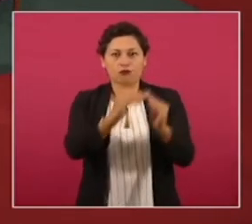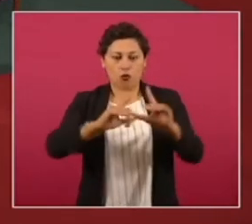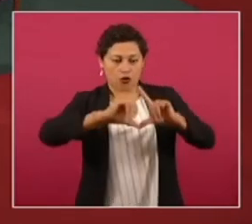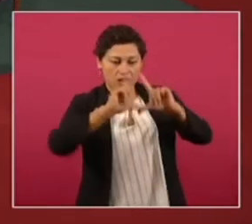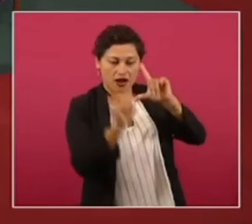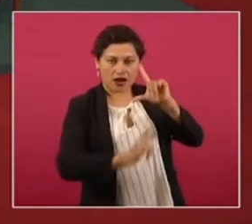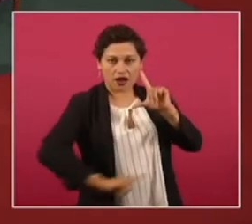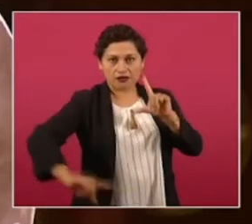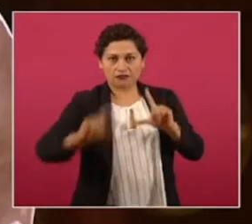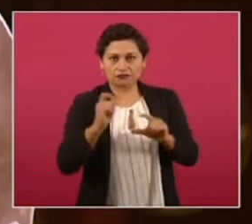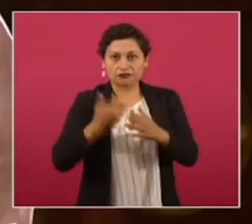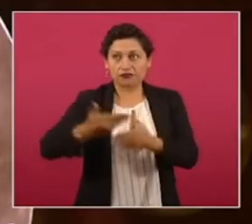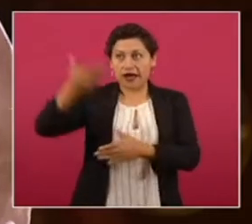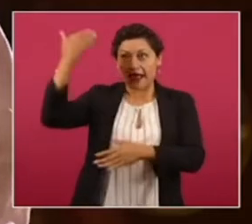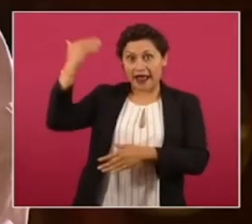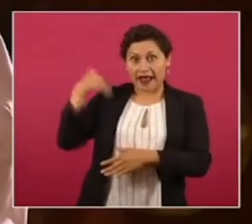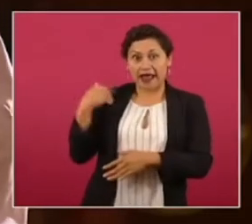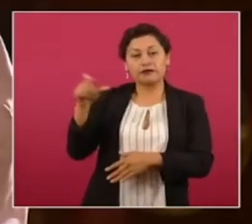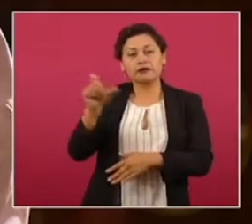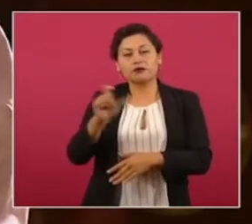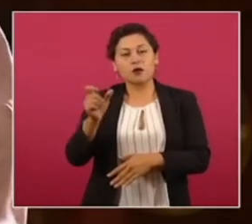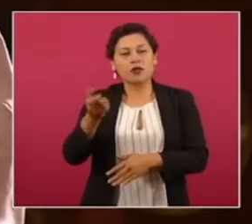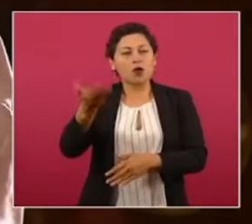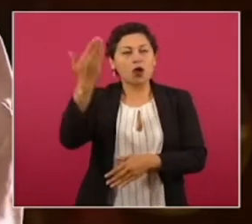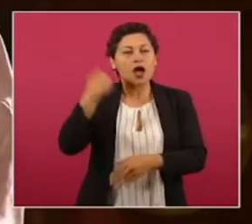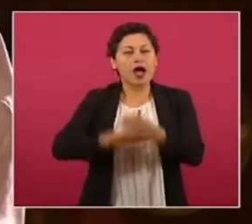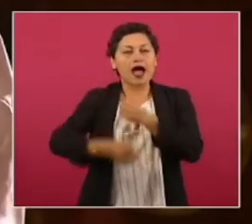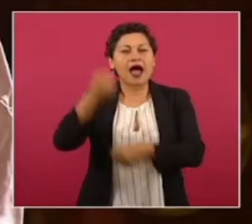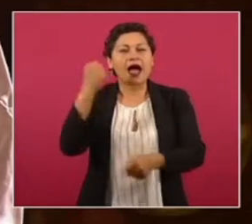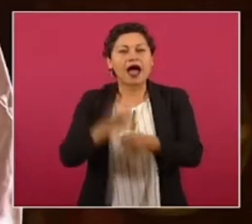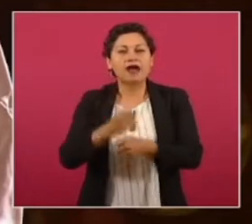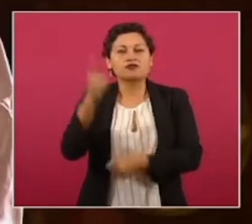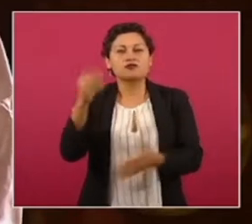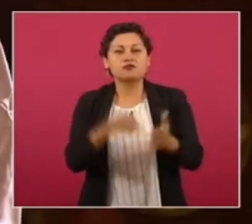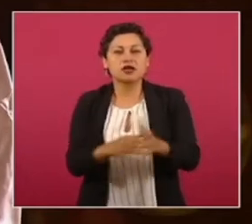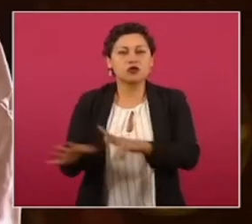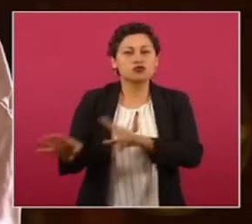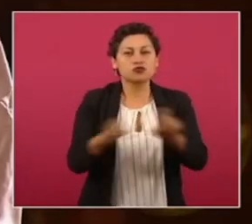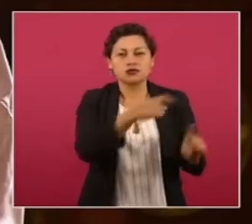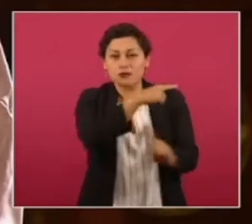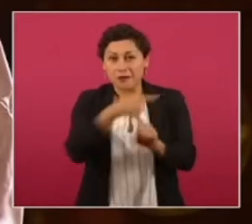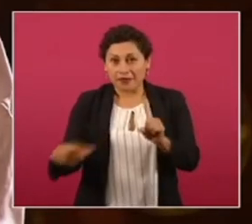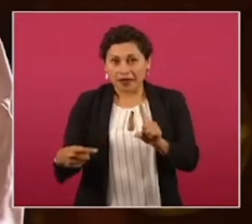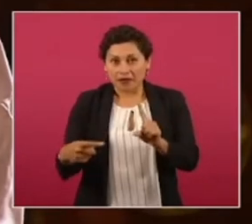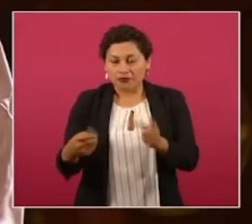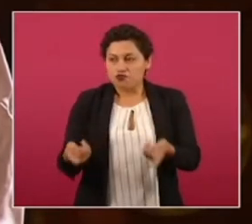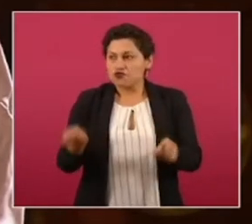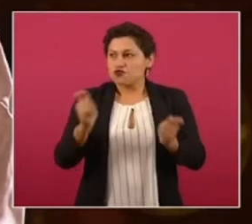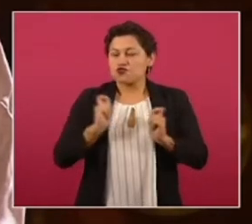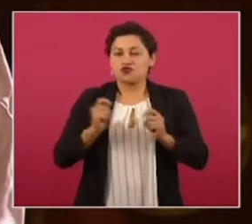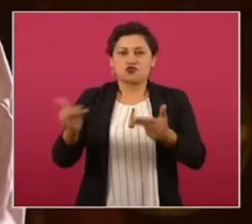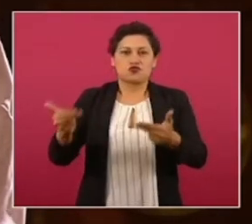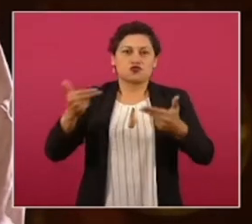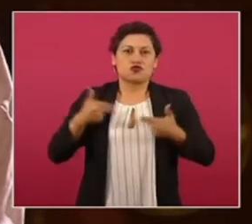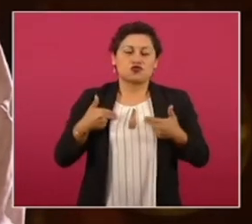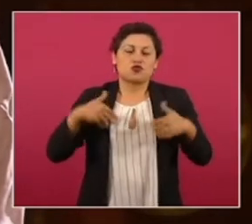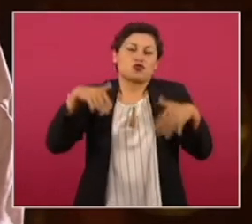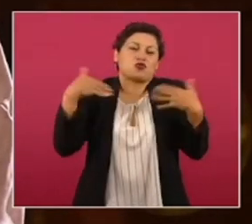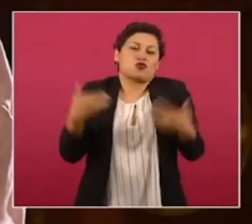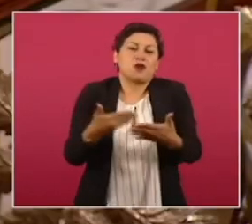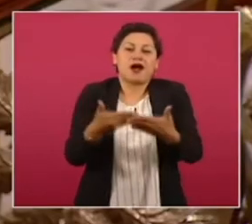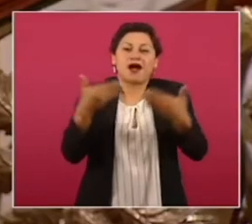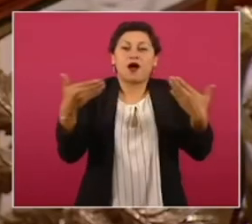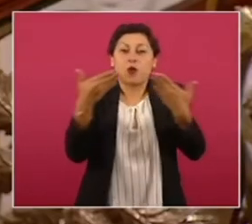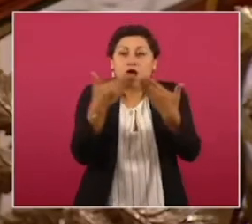Estado mexicano en la segunda mitad del siglo XIX, resulta un gran honor formar parte de la reapertura de este salón